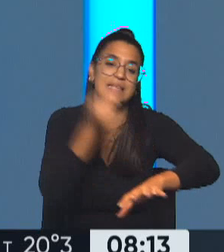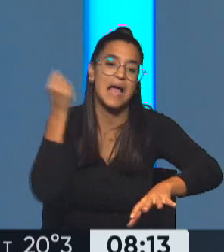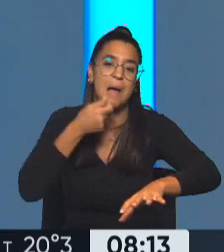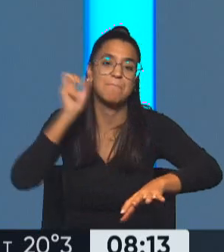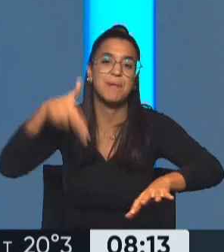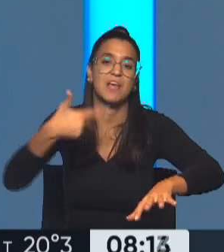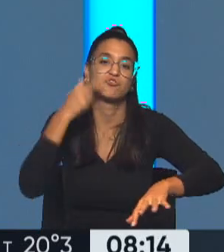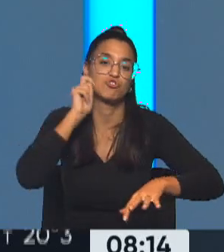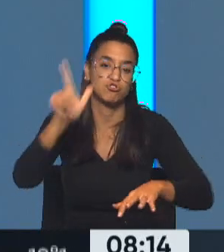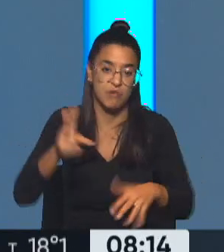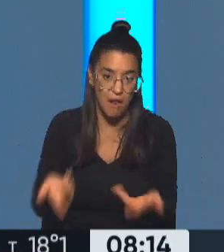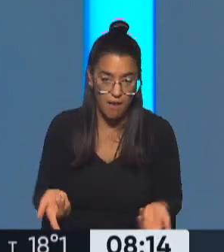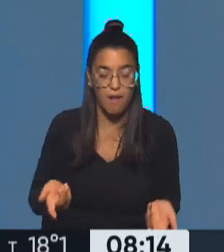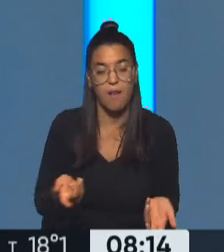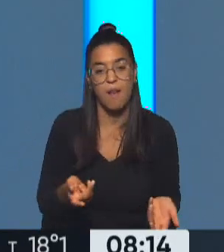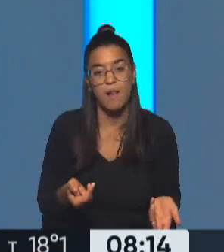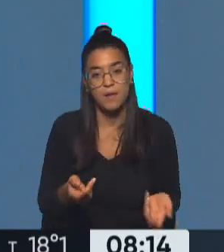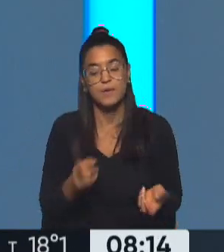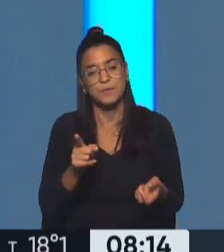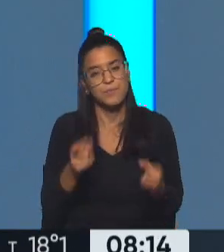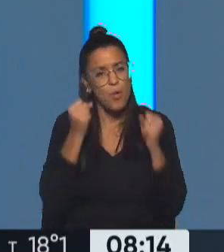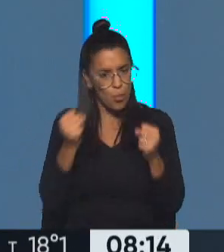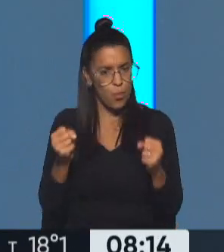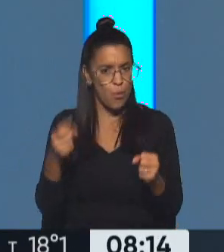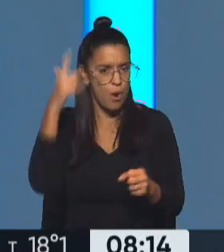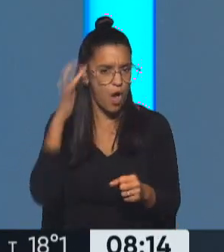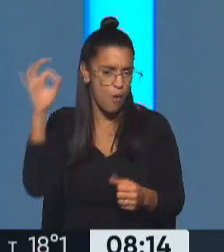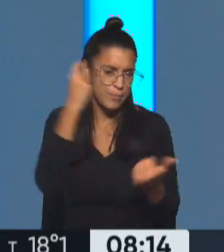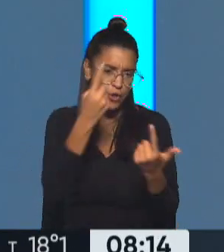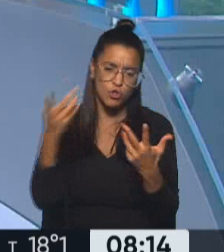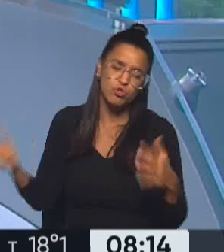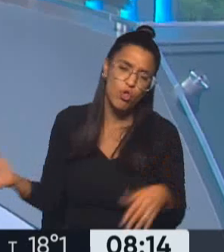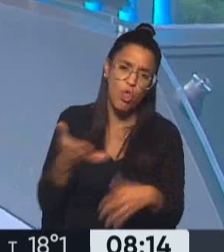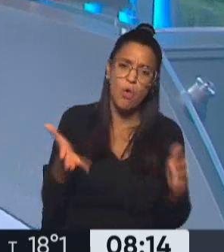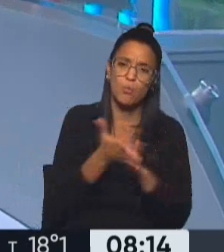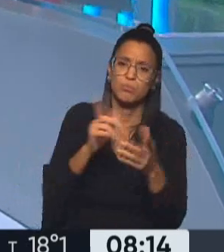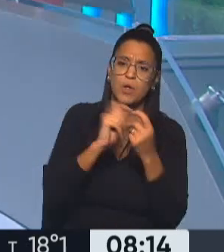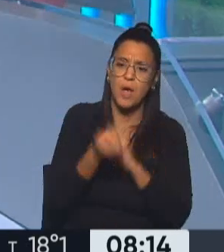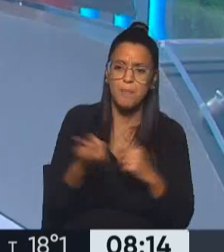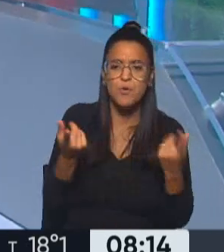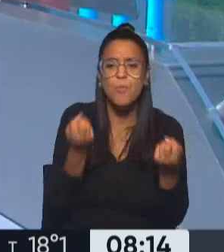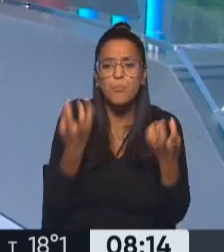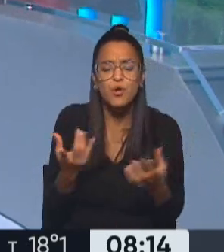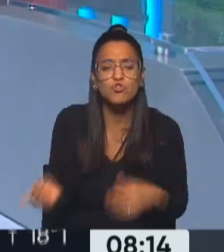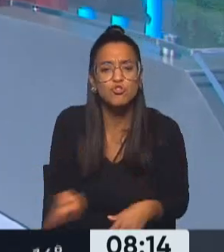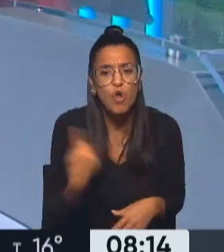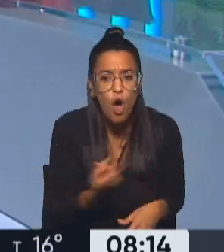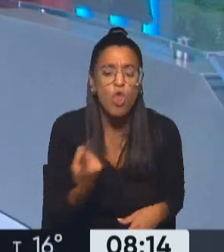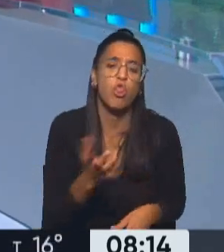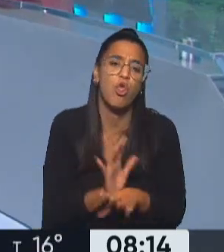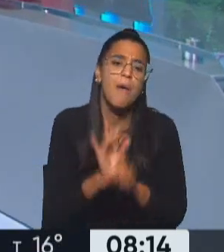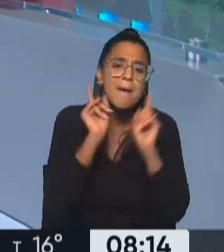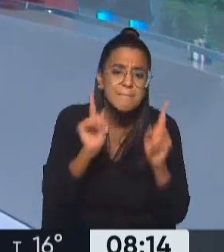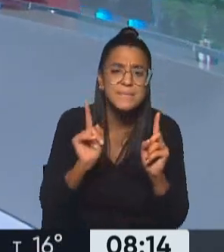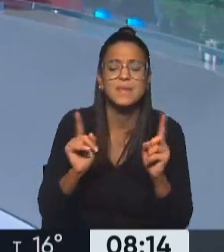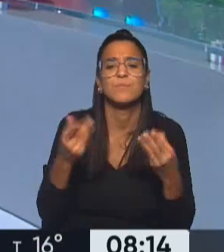o piquetes en la ciudad de buenos aires- duras las posturas todas en juntos por el cambio porque todos están de alguna manera alineando a